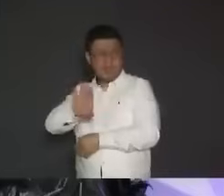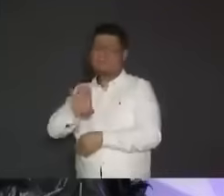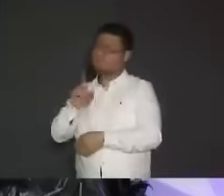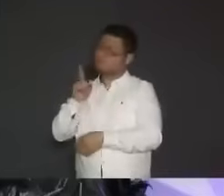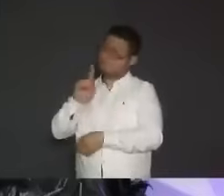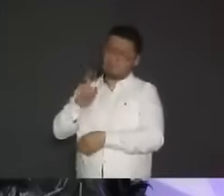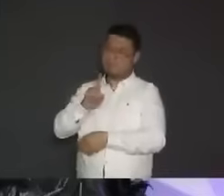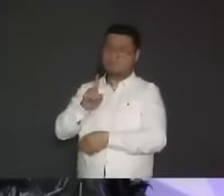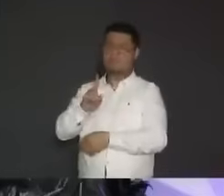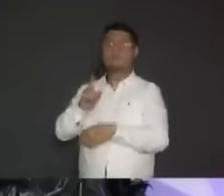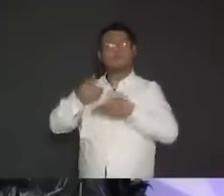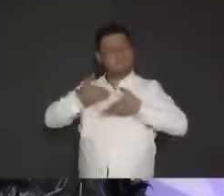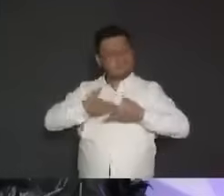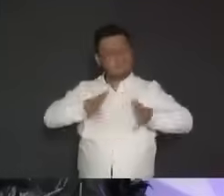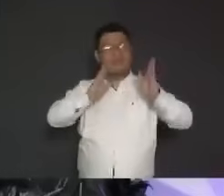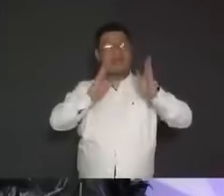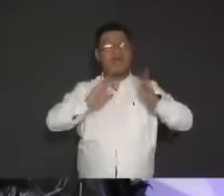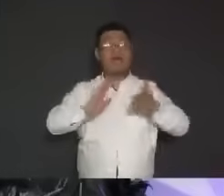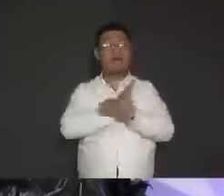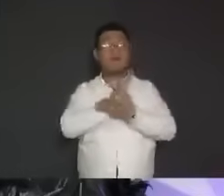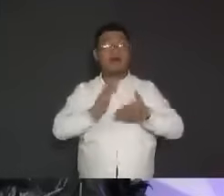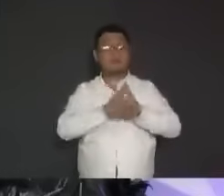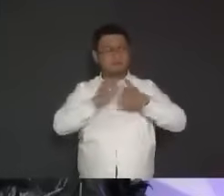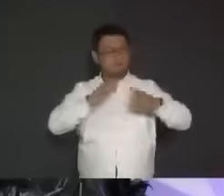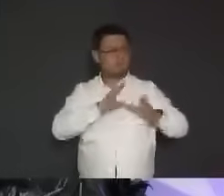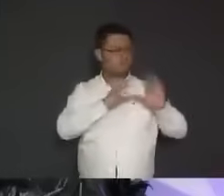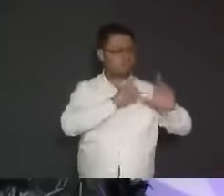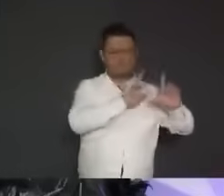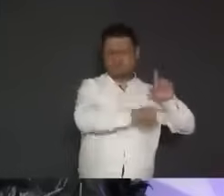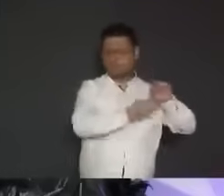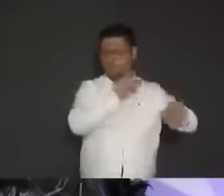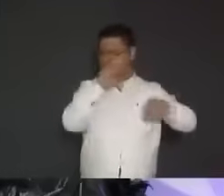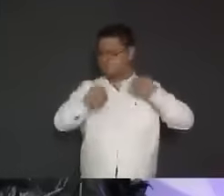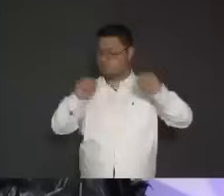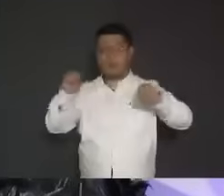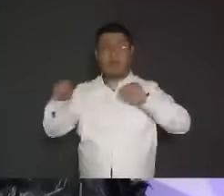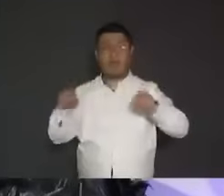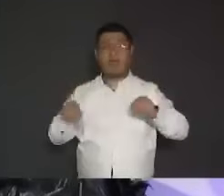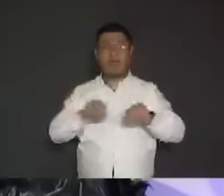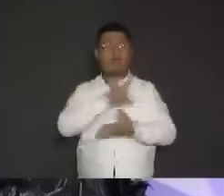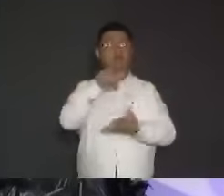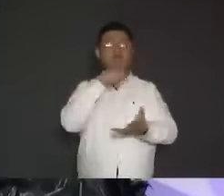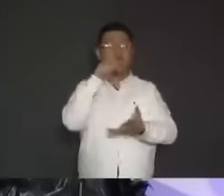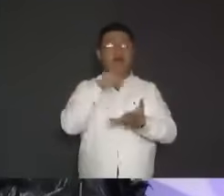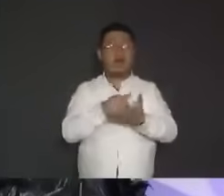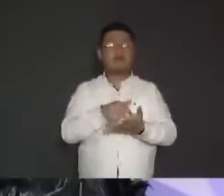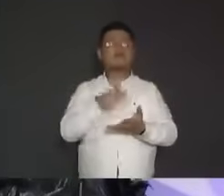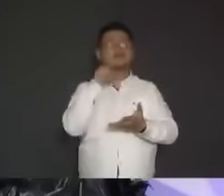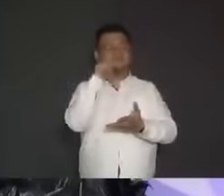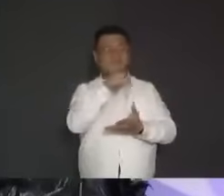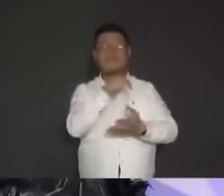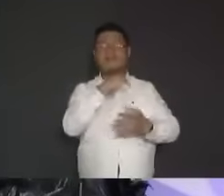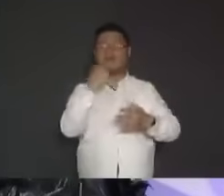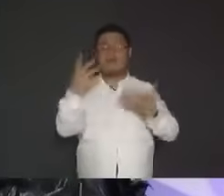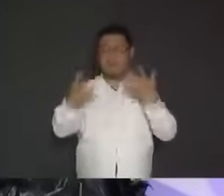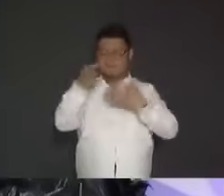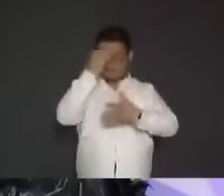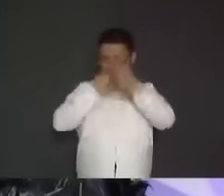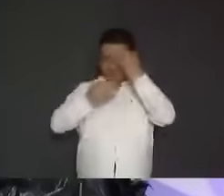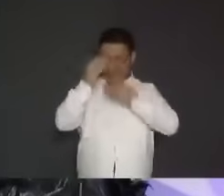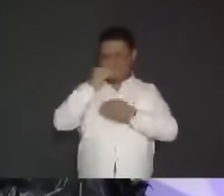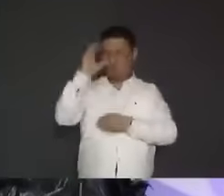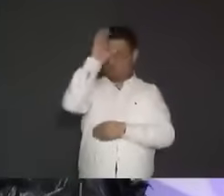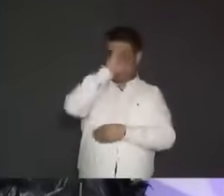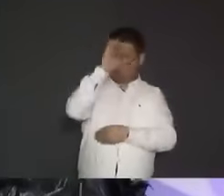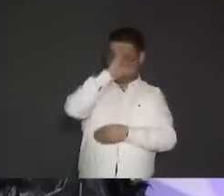abrir los centros Casigil Renacimiento, donde van a poder acudir a tomar clases de deporte, cultura y llevar sus